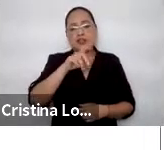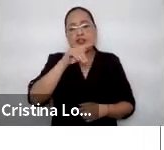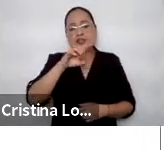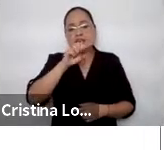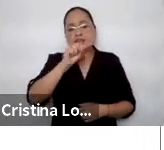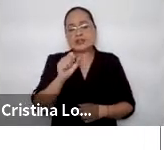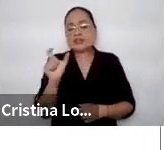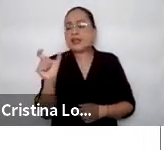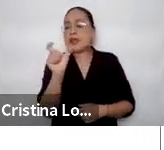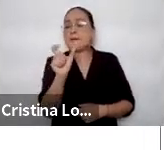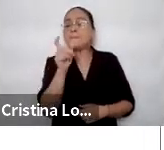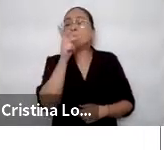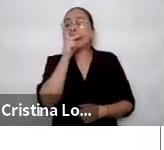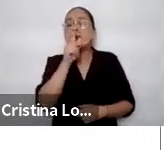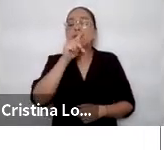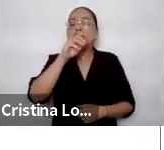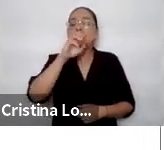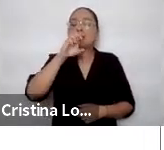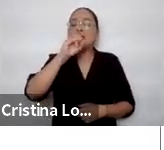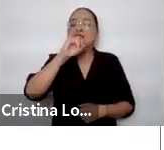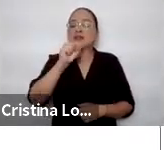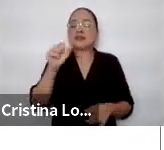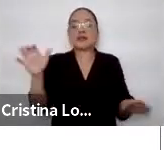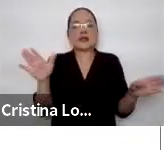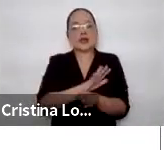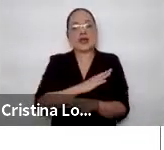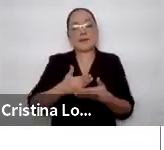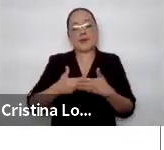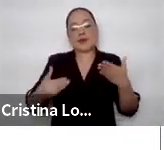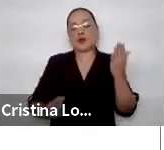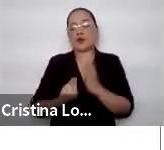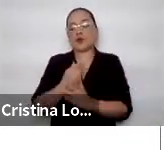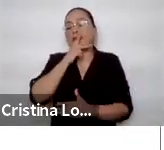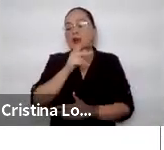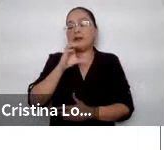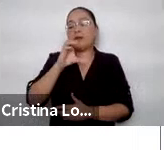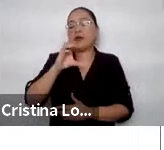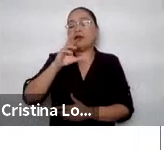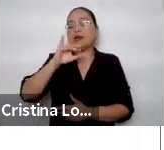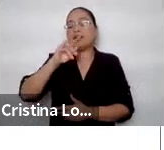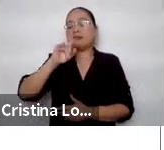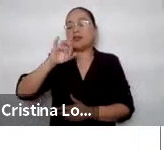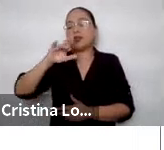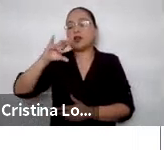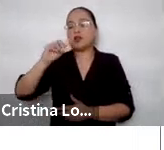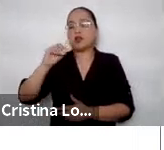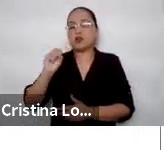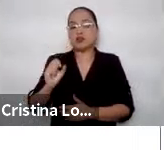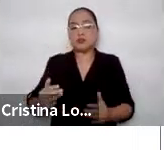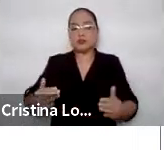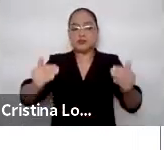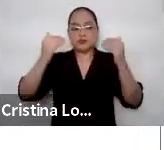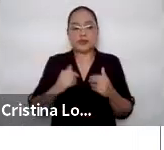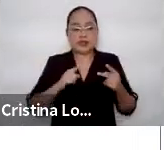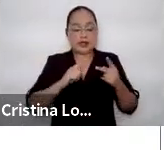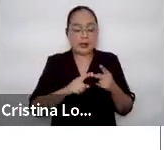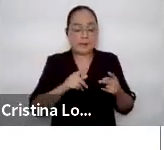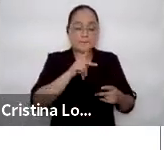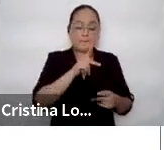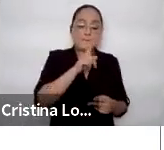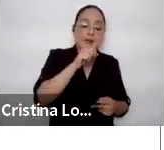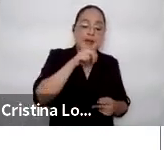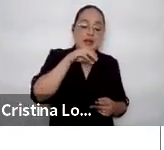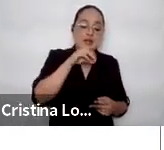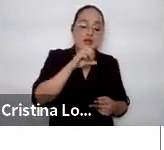de criterios para hacerlo mucho más específico en su razón de ser. También los plenos de circuito serán